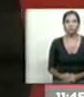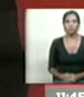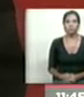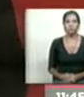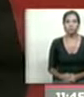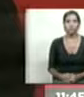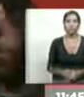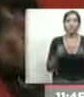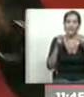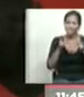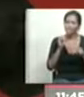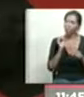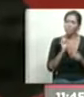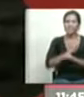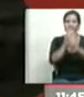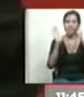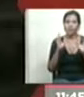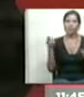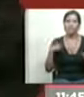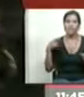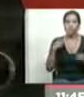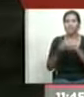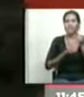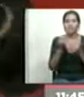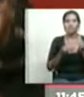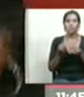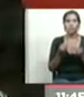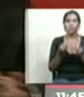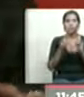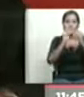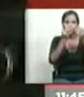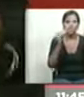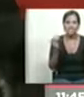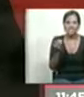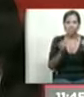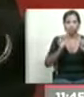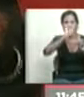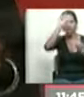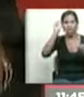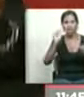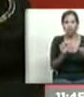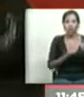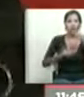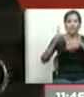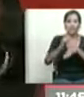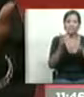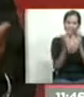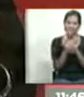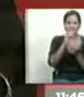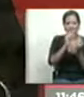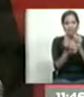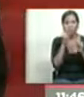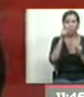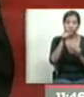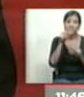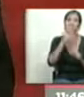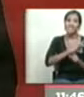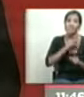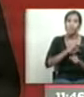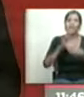Así o más claro, yo creo que tenemos que hacer muñequitos, láminas, con Lego, plastilina, para que usted, señor, usted,